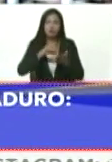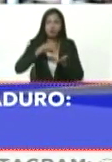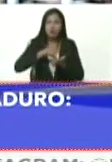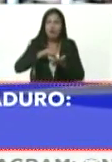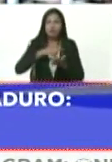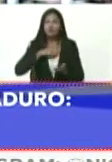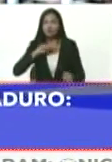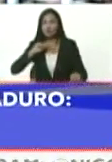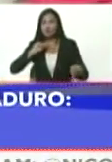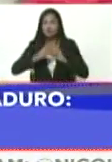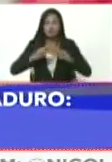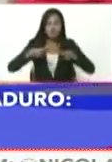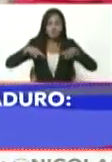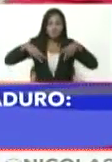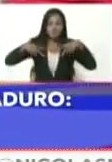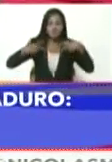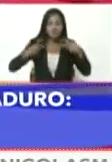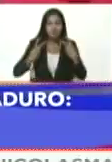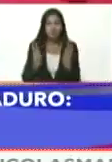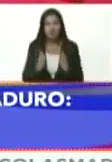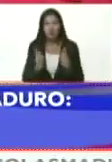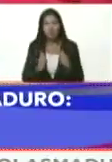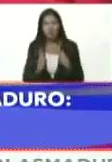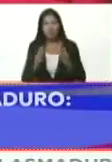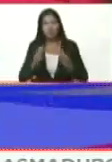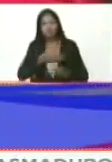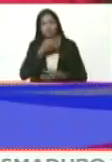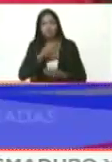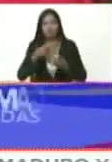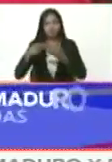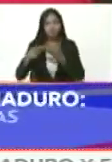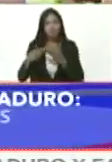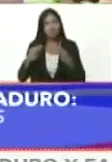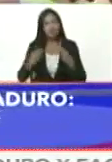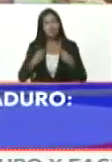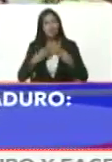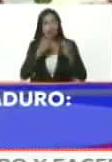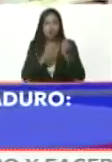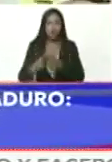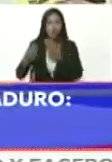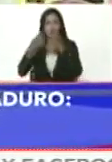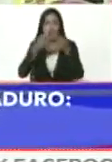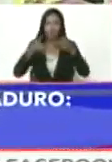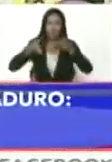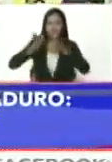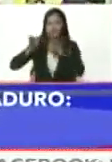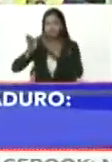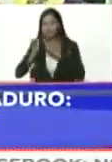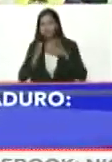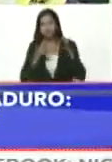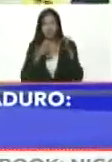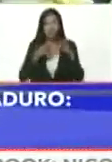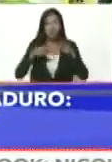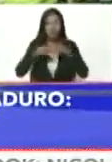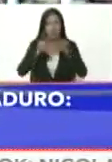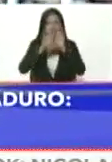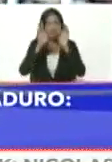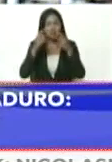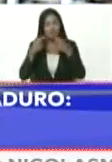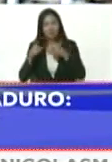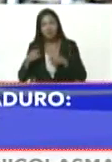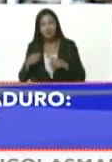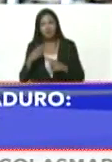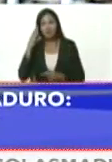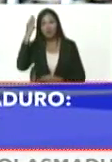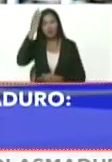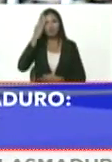de la vida urbana, de la vida social, de la vida económica, de la infraestructura, de la